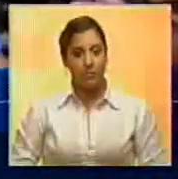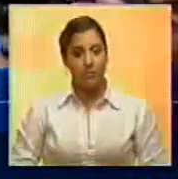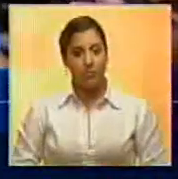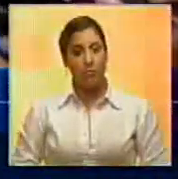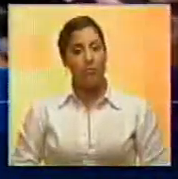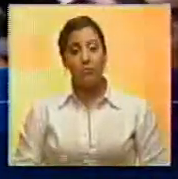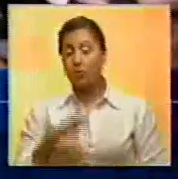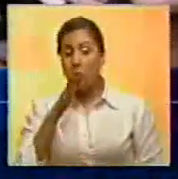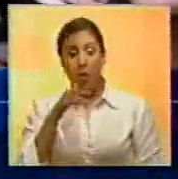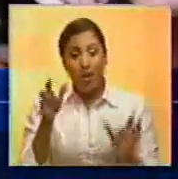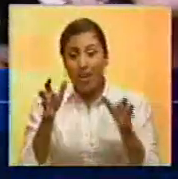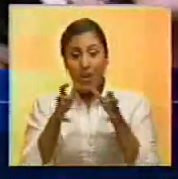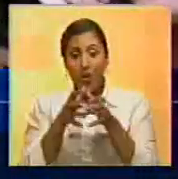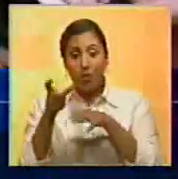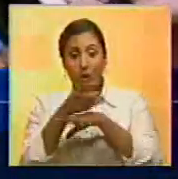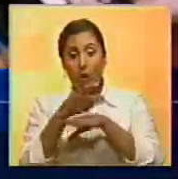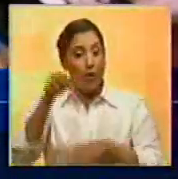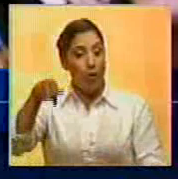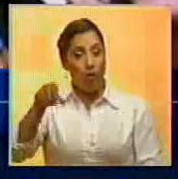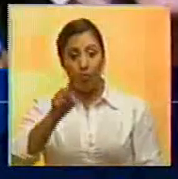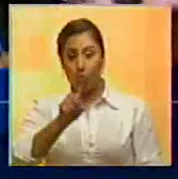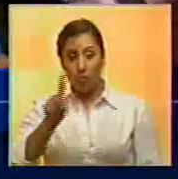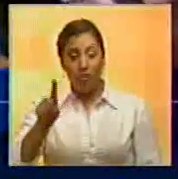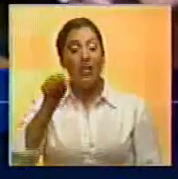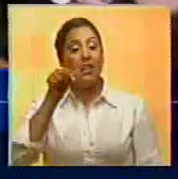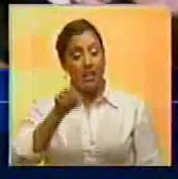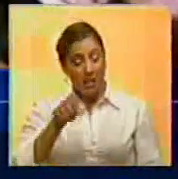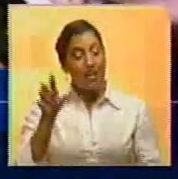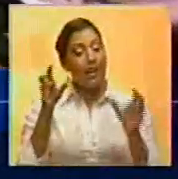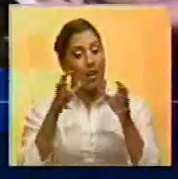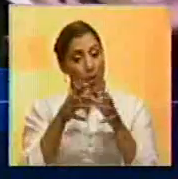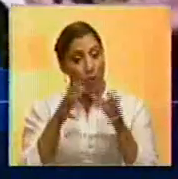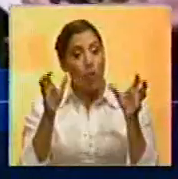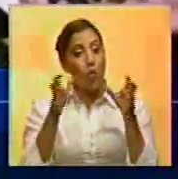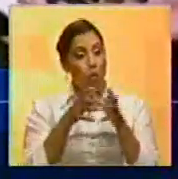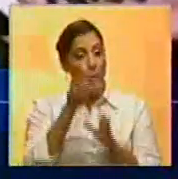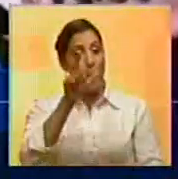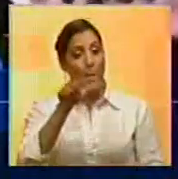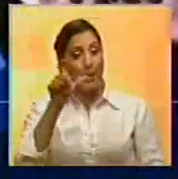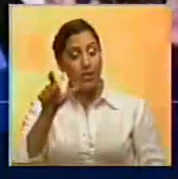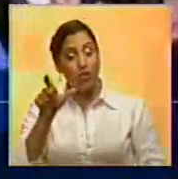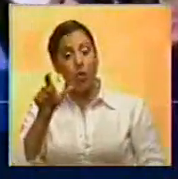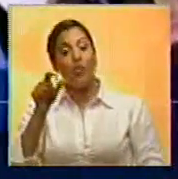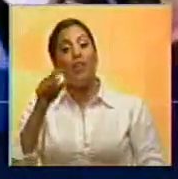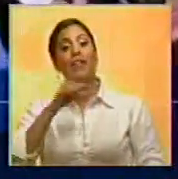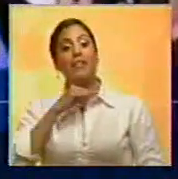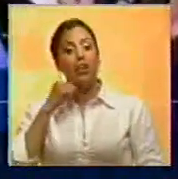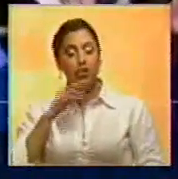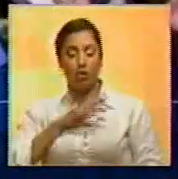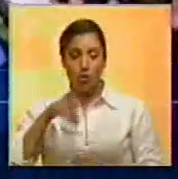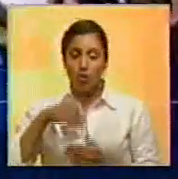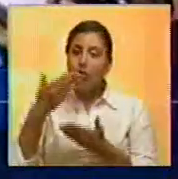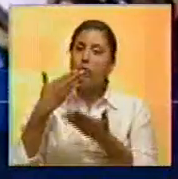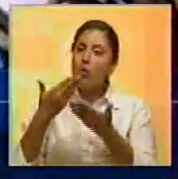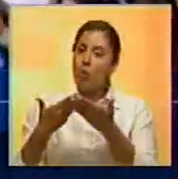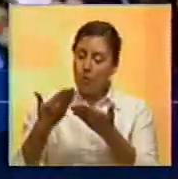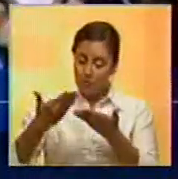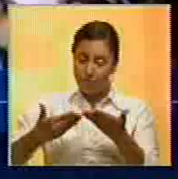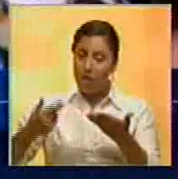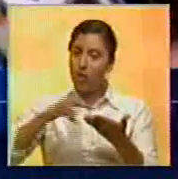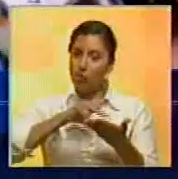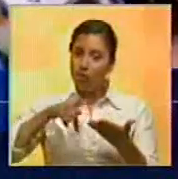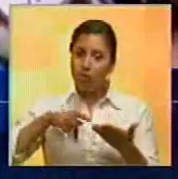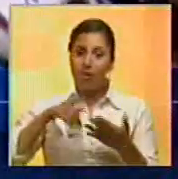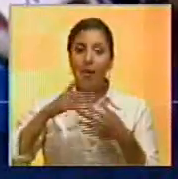No hubo reunión con el gobierno hoy y en esa reunión con los facilitadores se nos ha hecho un conjunto de propuestas